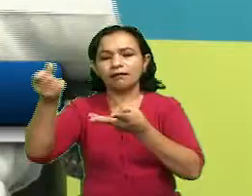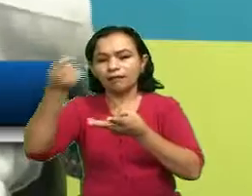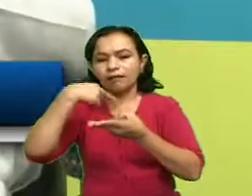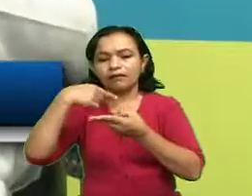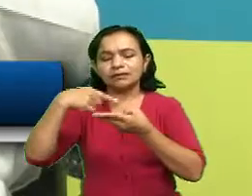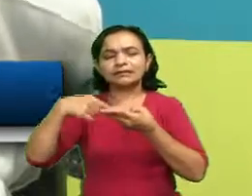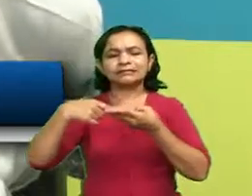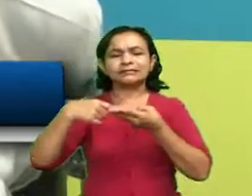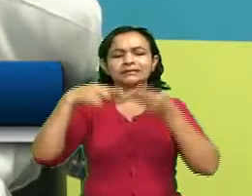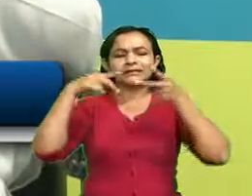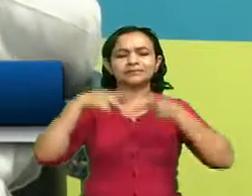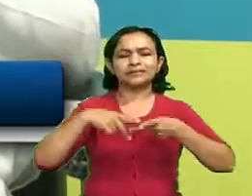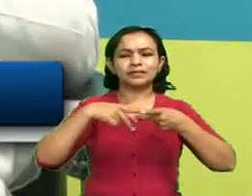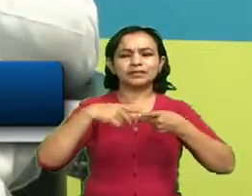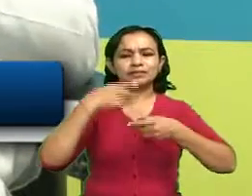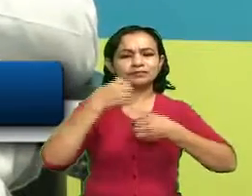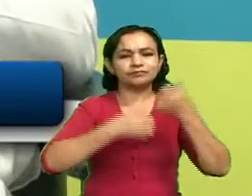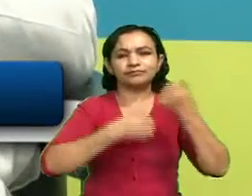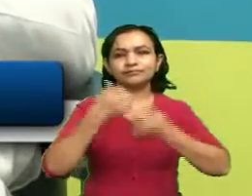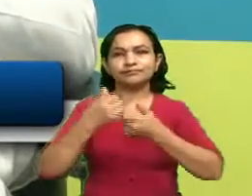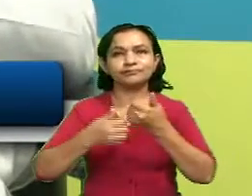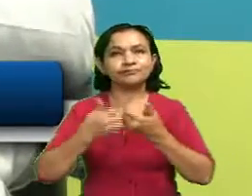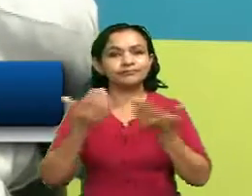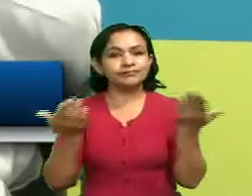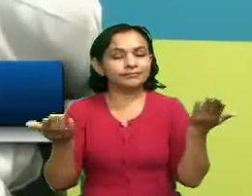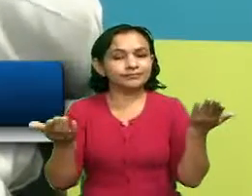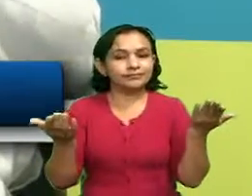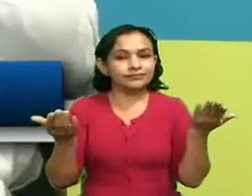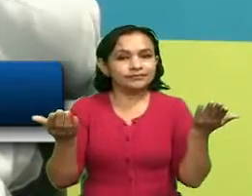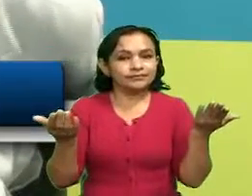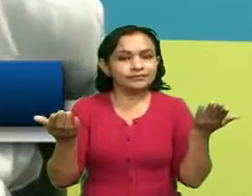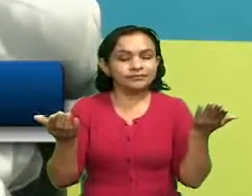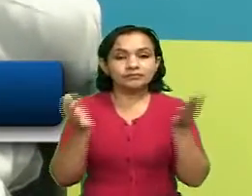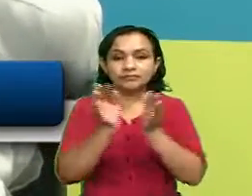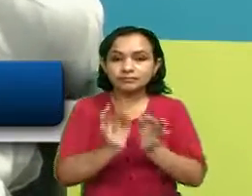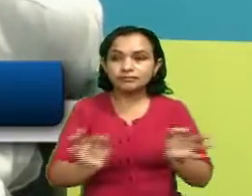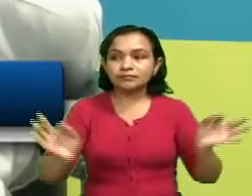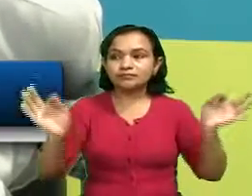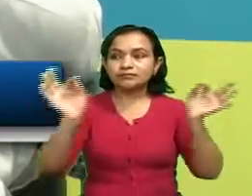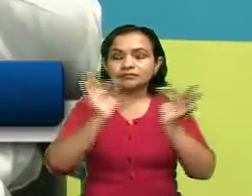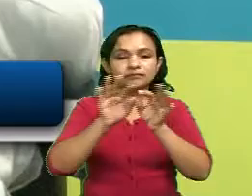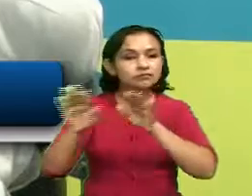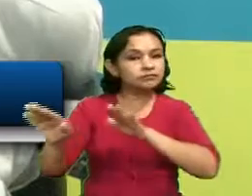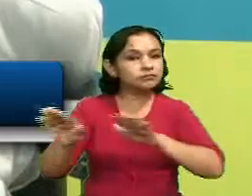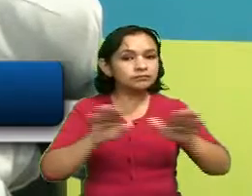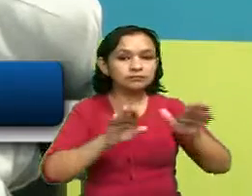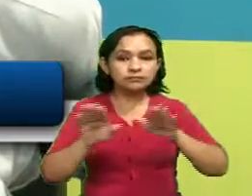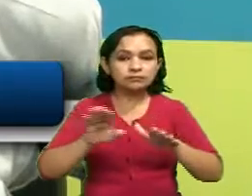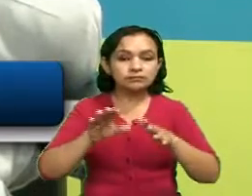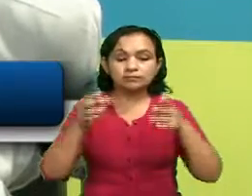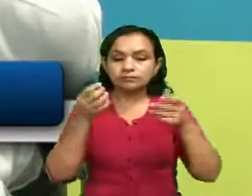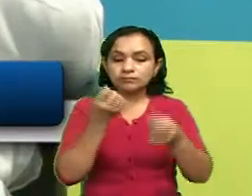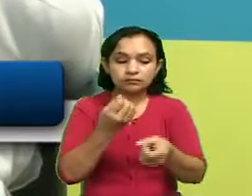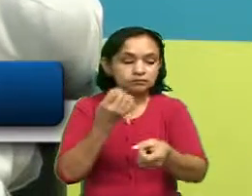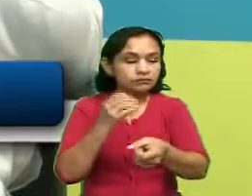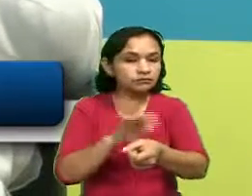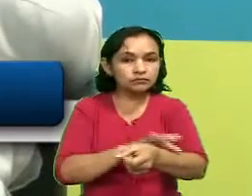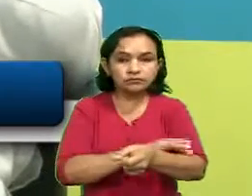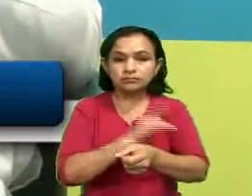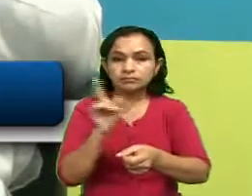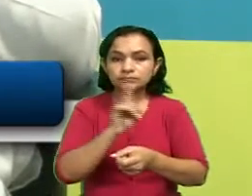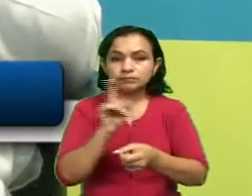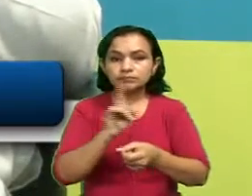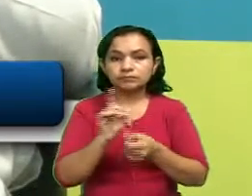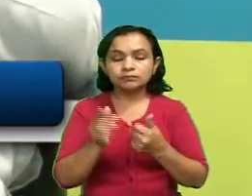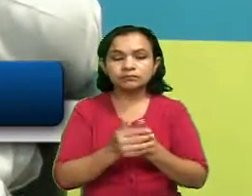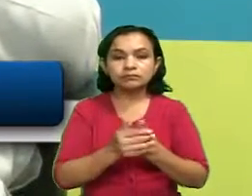cuadro clínico del paciente presente hemorragia, ¿verdad? Porque algo muy importante, no podemos tomar analgésicos, porque son